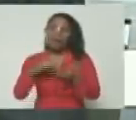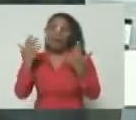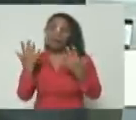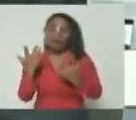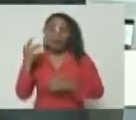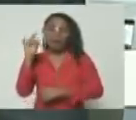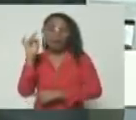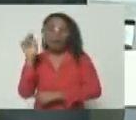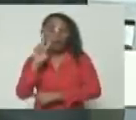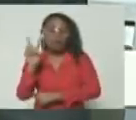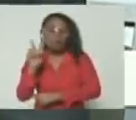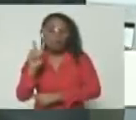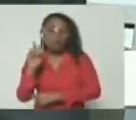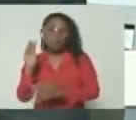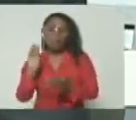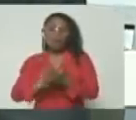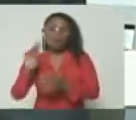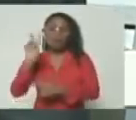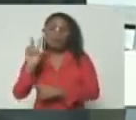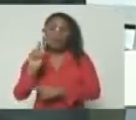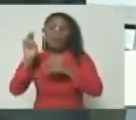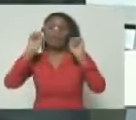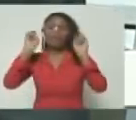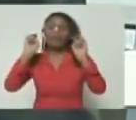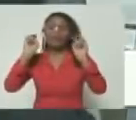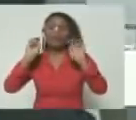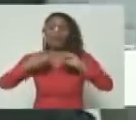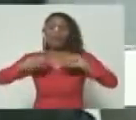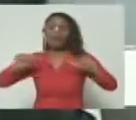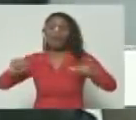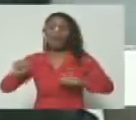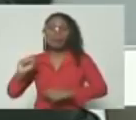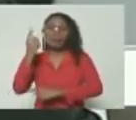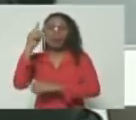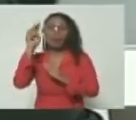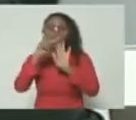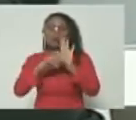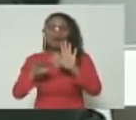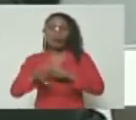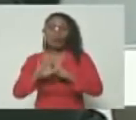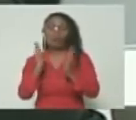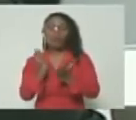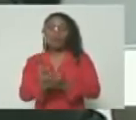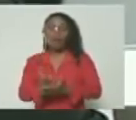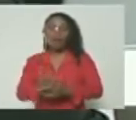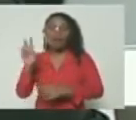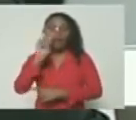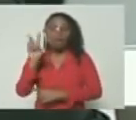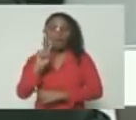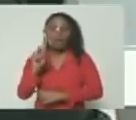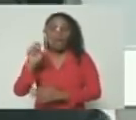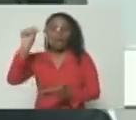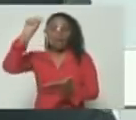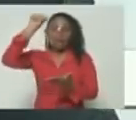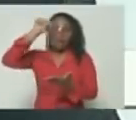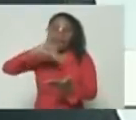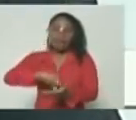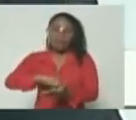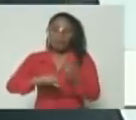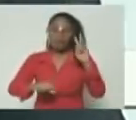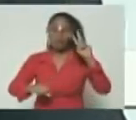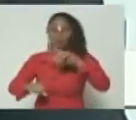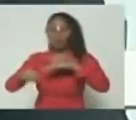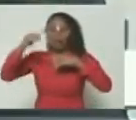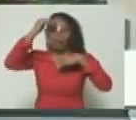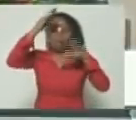Venezuela. Venezuela es el tema geopolítico de primer nivel en el mundo. Venezuela es el centro de la